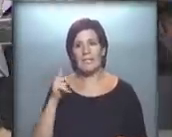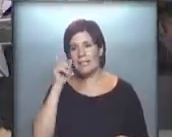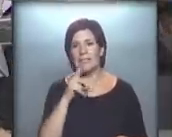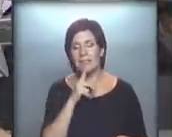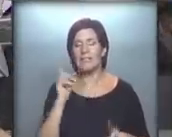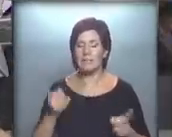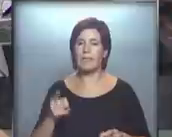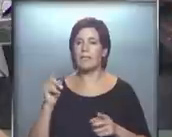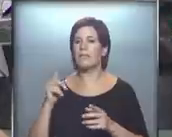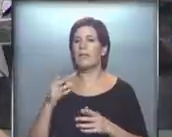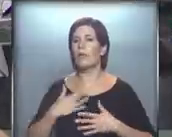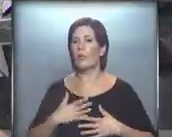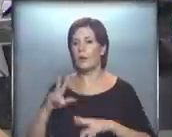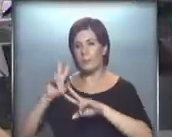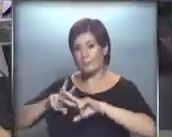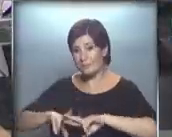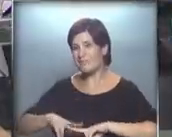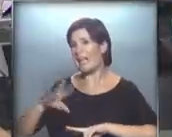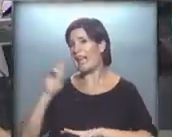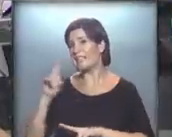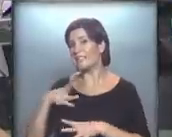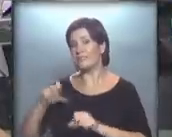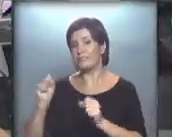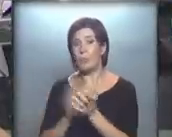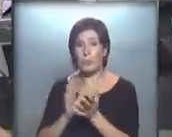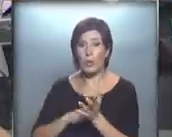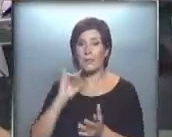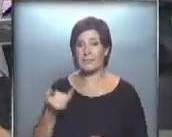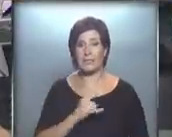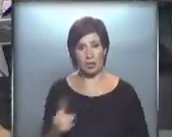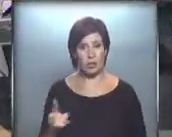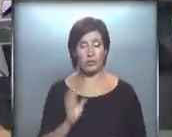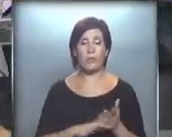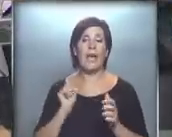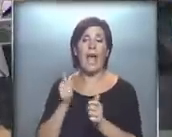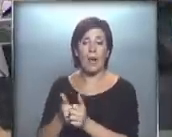las pericias sobre el cuerpo de la chica que Se realizaron para determinar si hubo o no abuso sexual